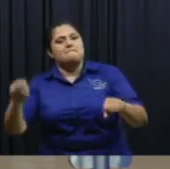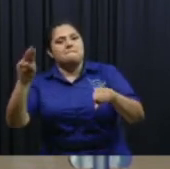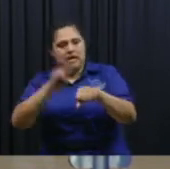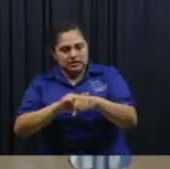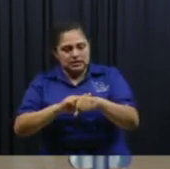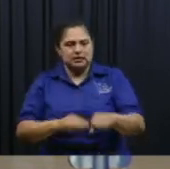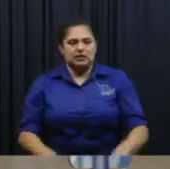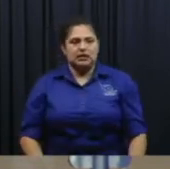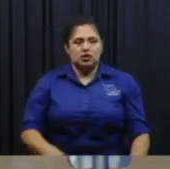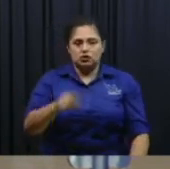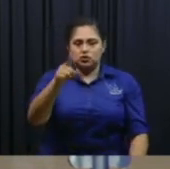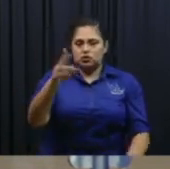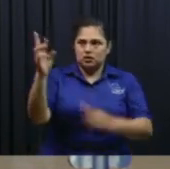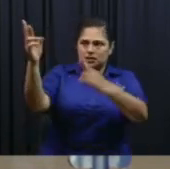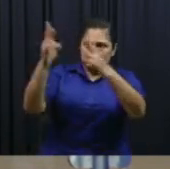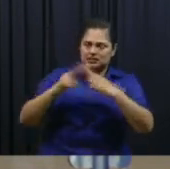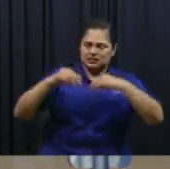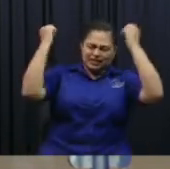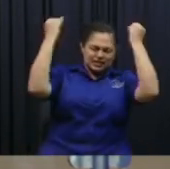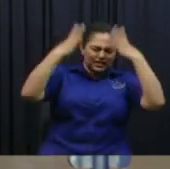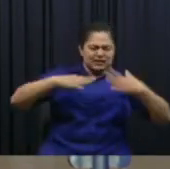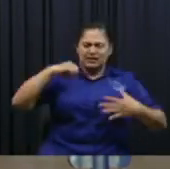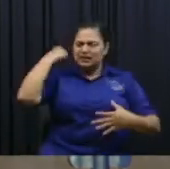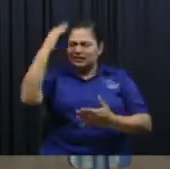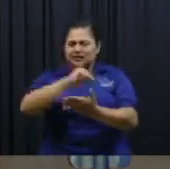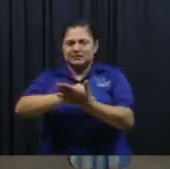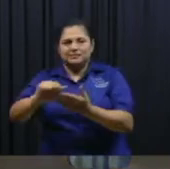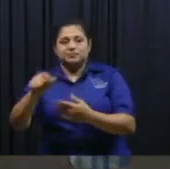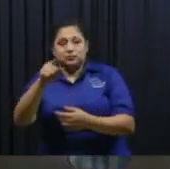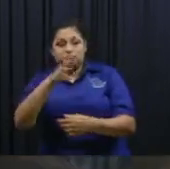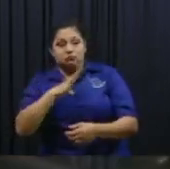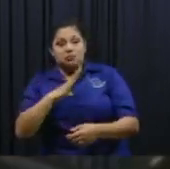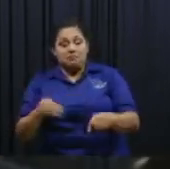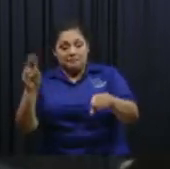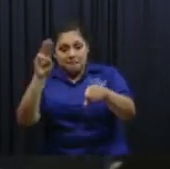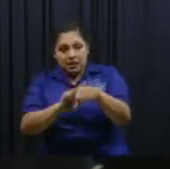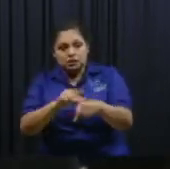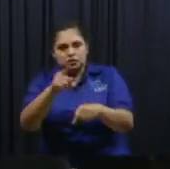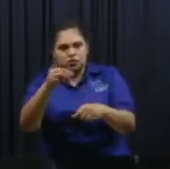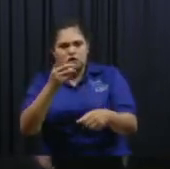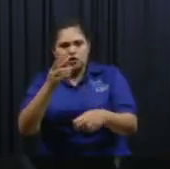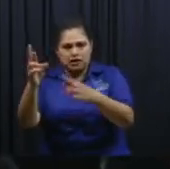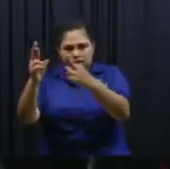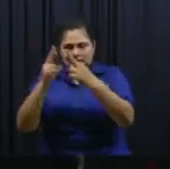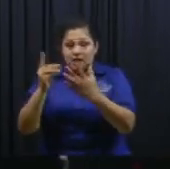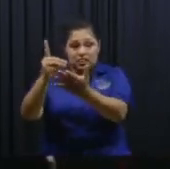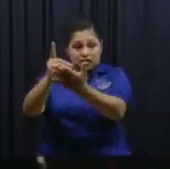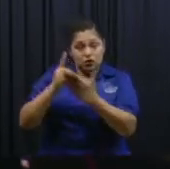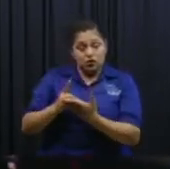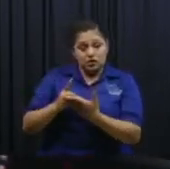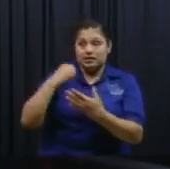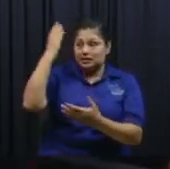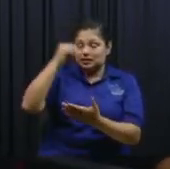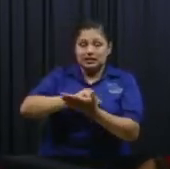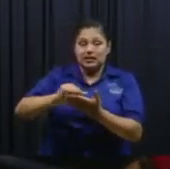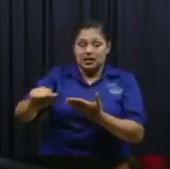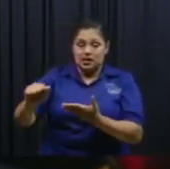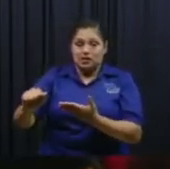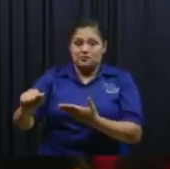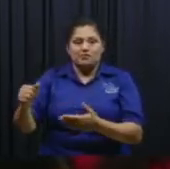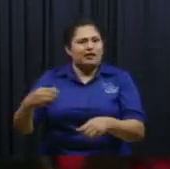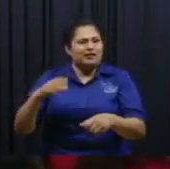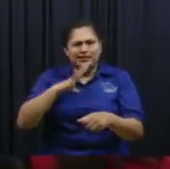hay más recibistela en un espíritu santo Sí pues hay más recibiste dones del Espíritu Santo Sí pues hay más hay